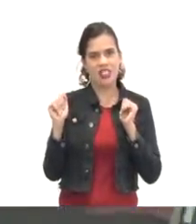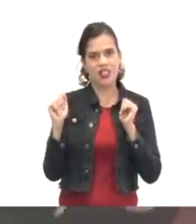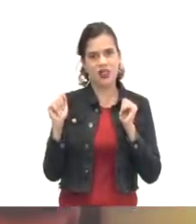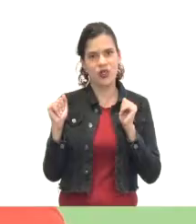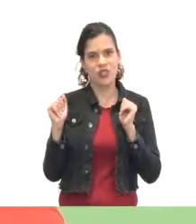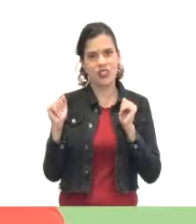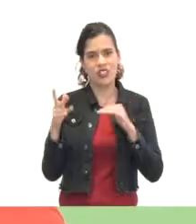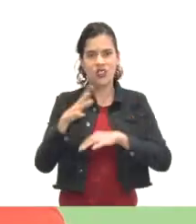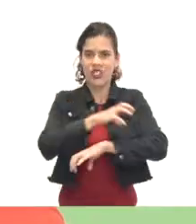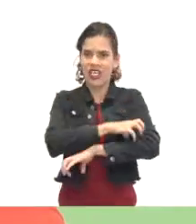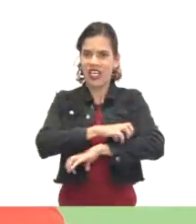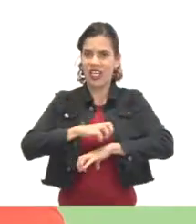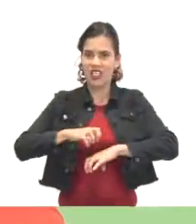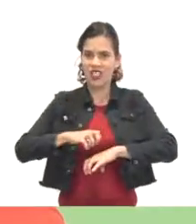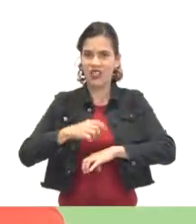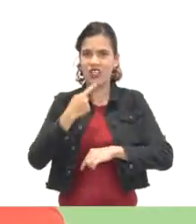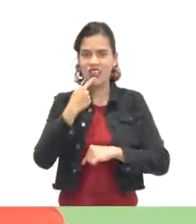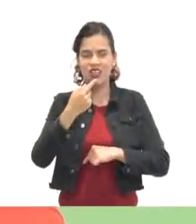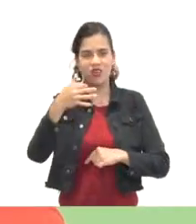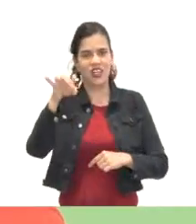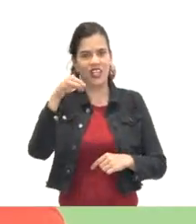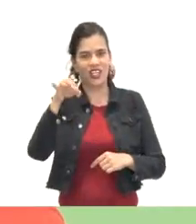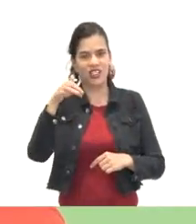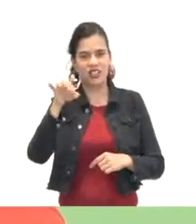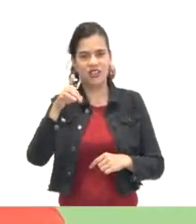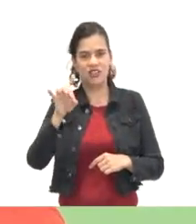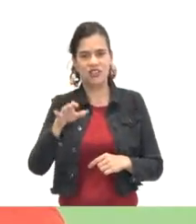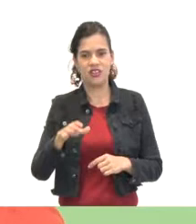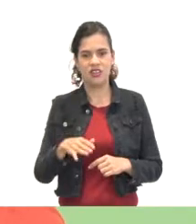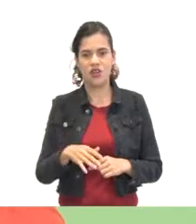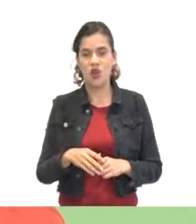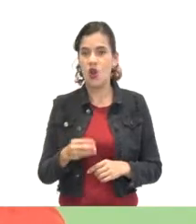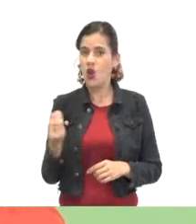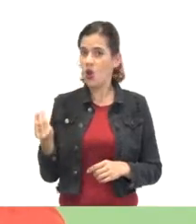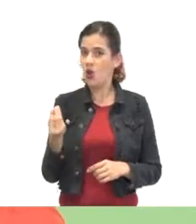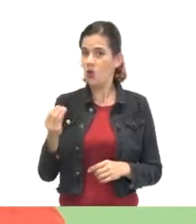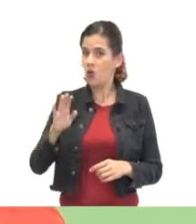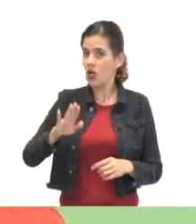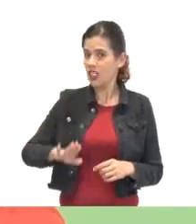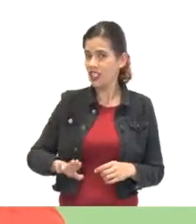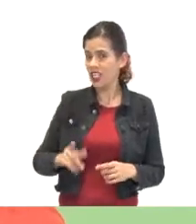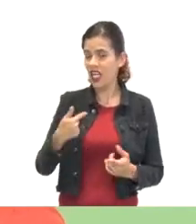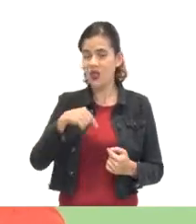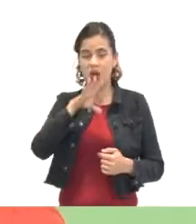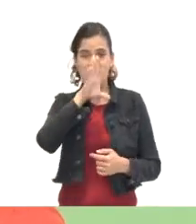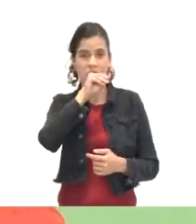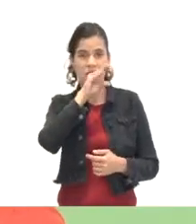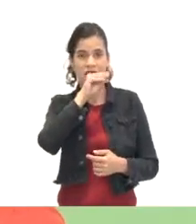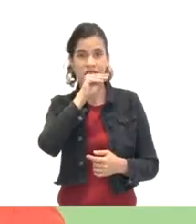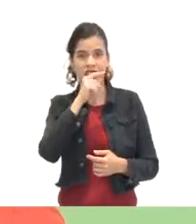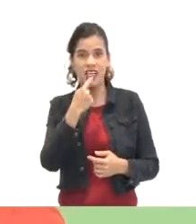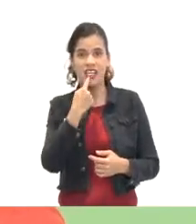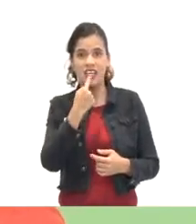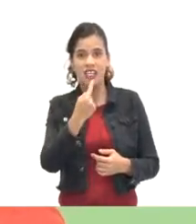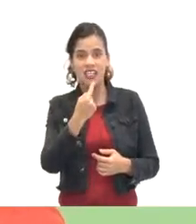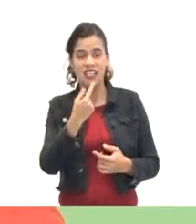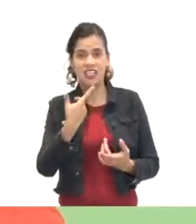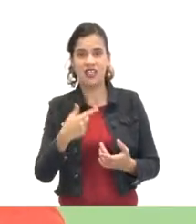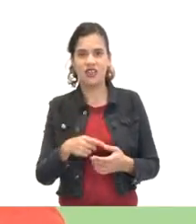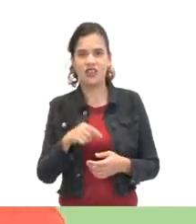gato, le gritó el ratón. ¿Qué hubo, doña pata? Le mugió a la